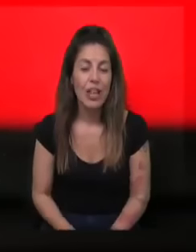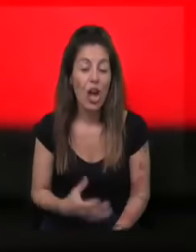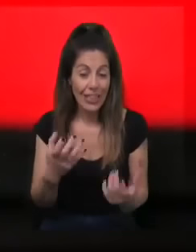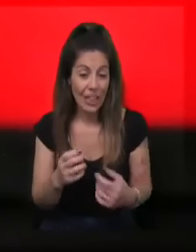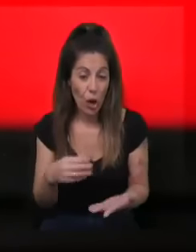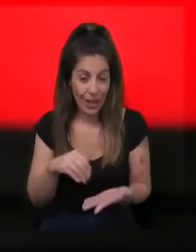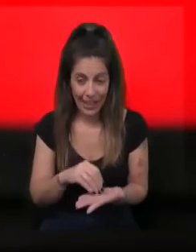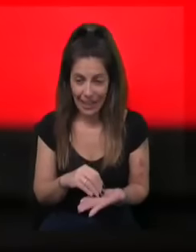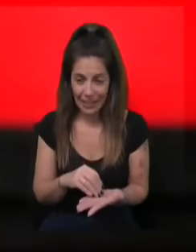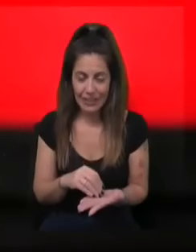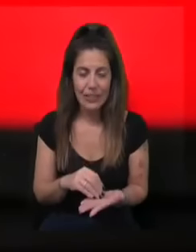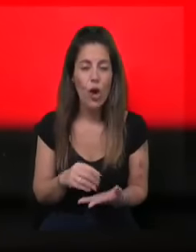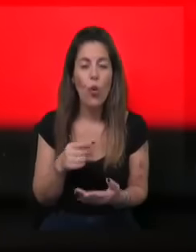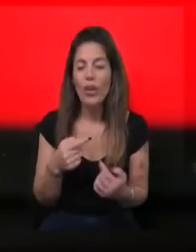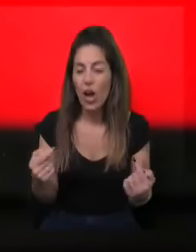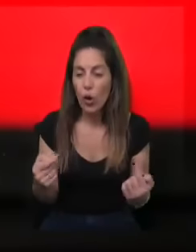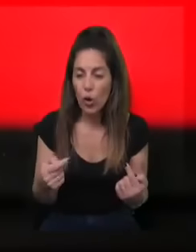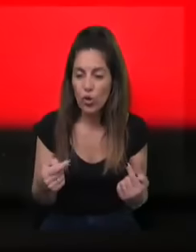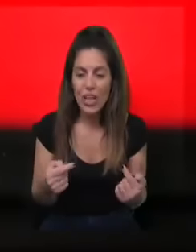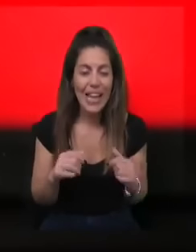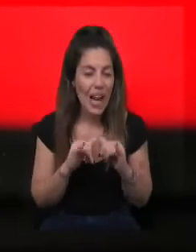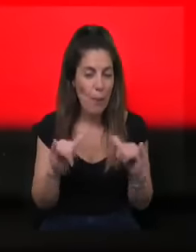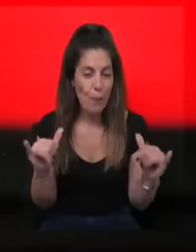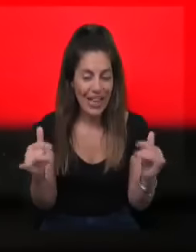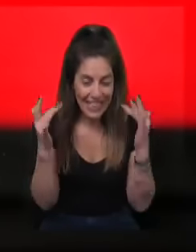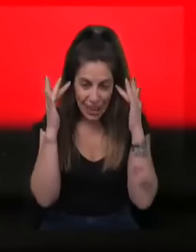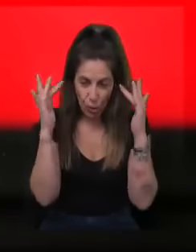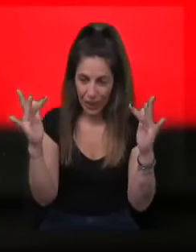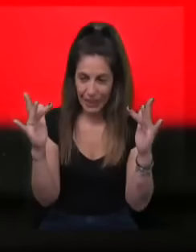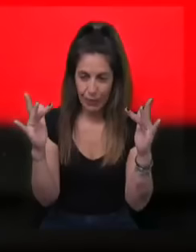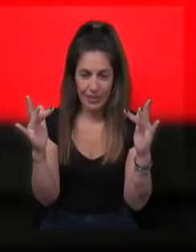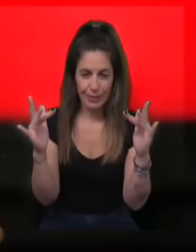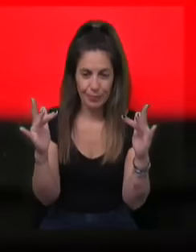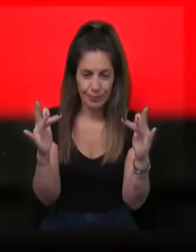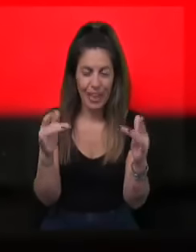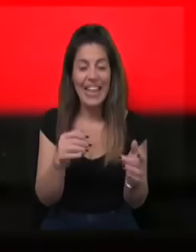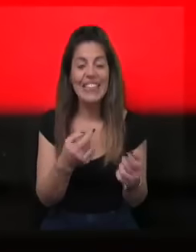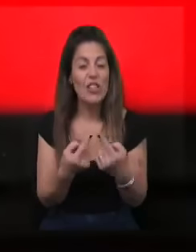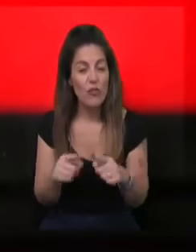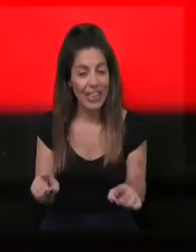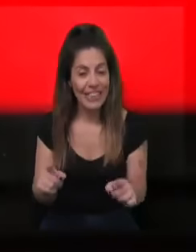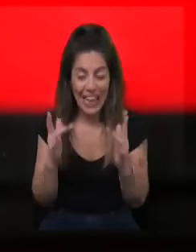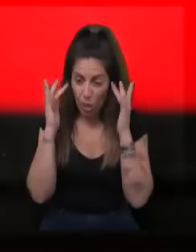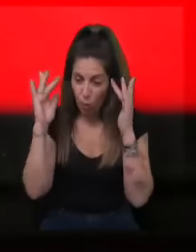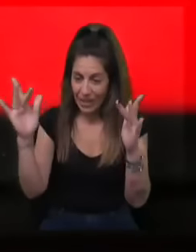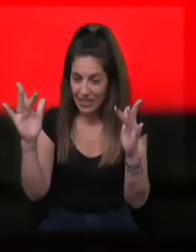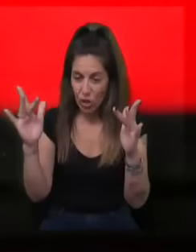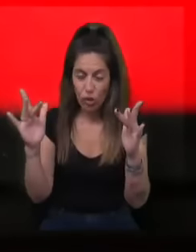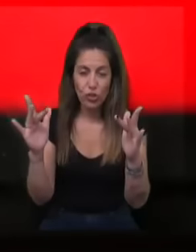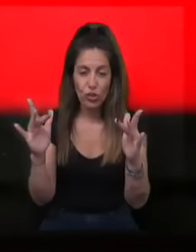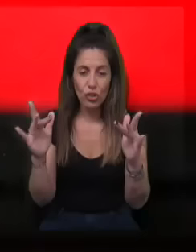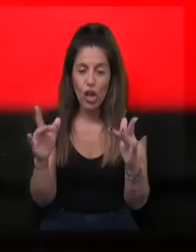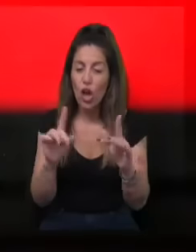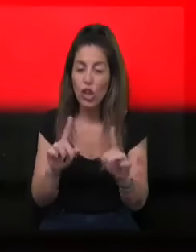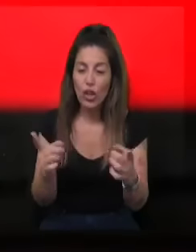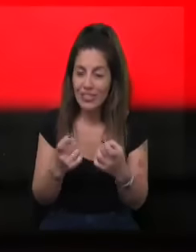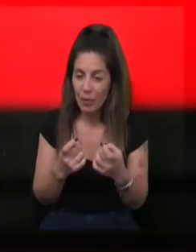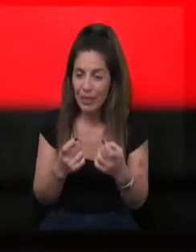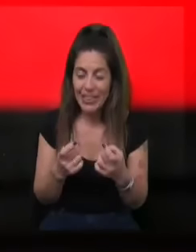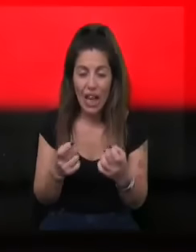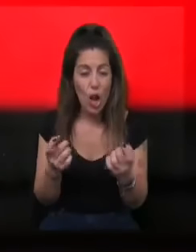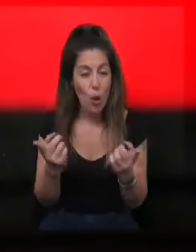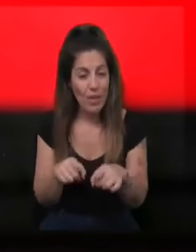educación una cosa es es campañas educativas y otra cosa es educación no No necesariamente sinónimo